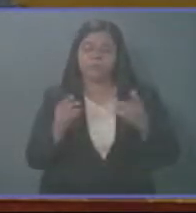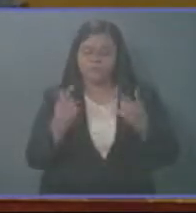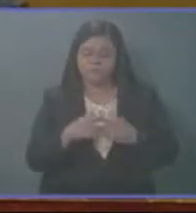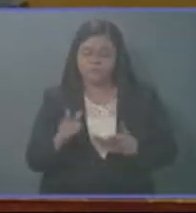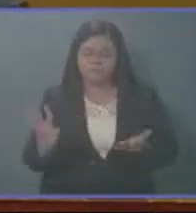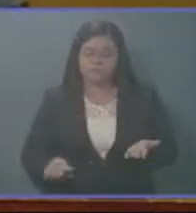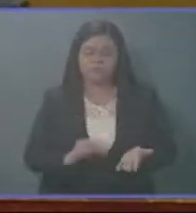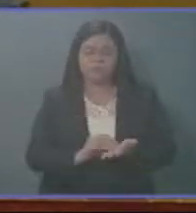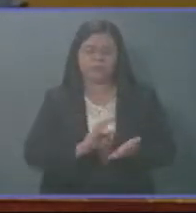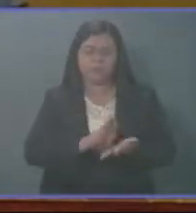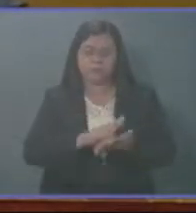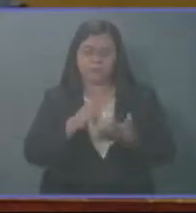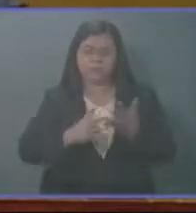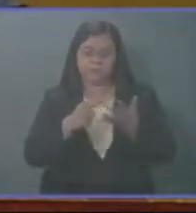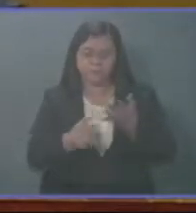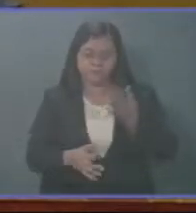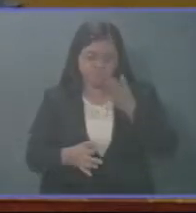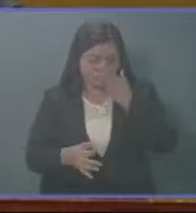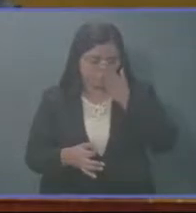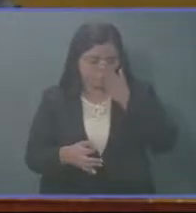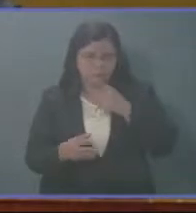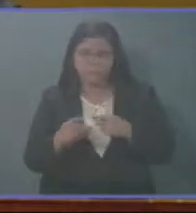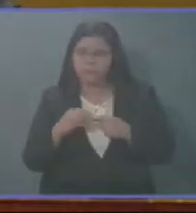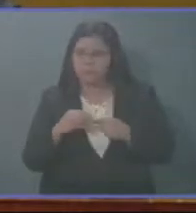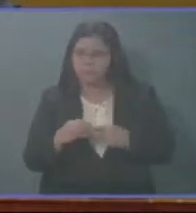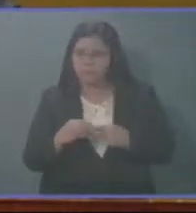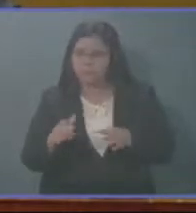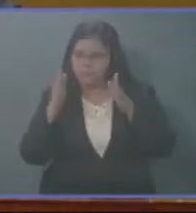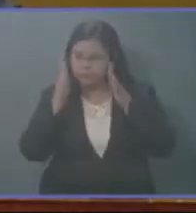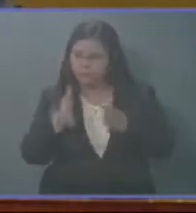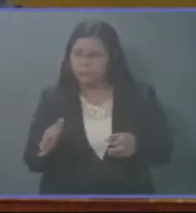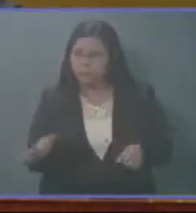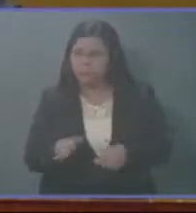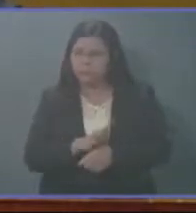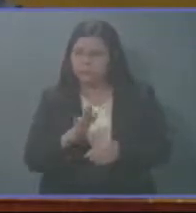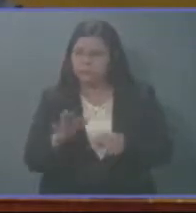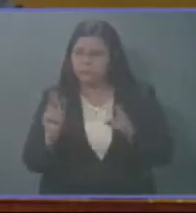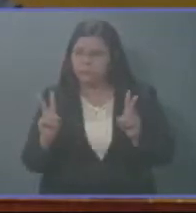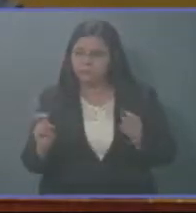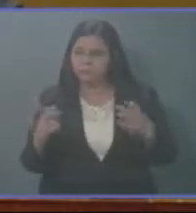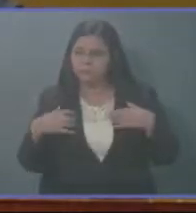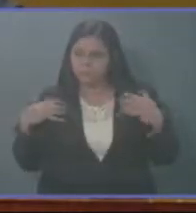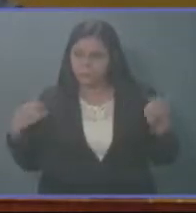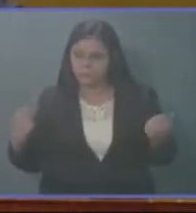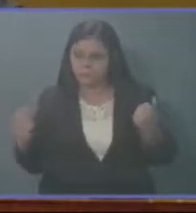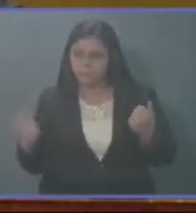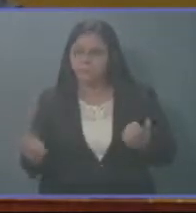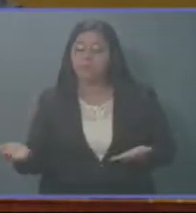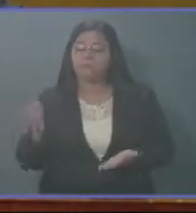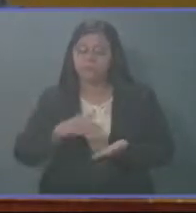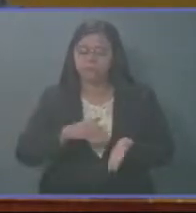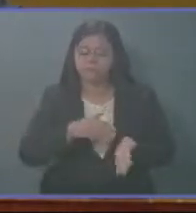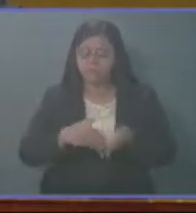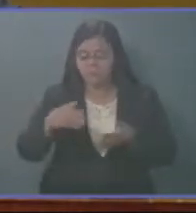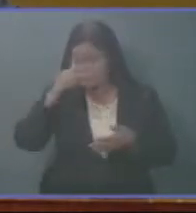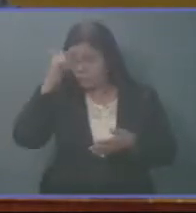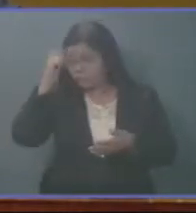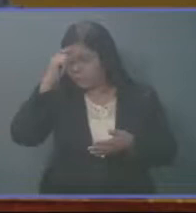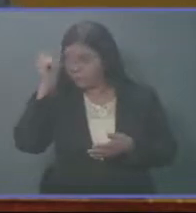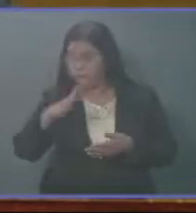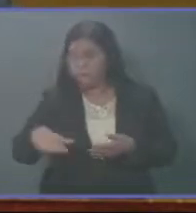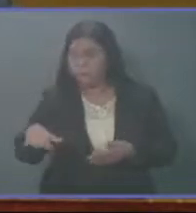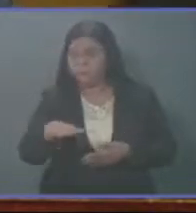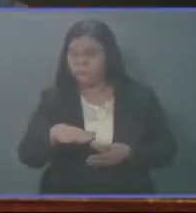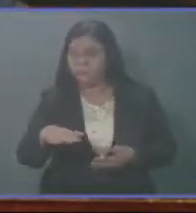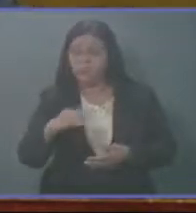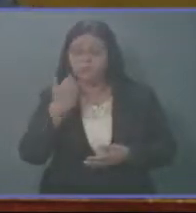esa ley especial transitoria para la atención integral de la salud y la reanudación de las labores en el